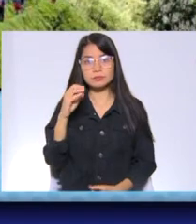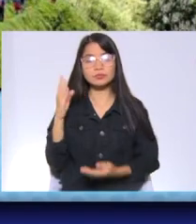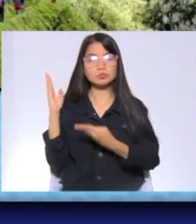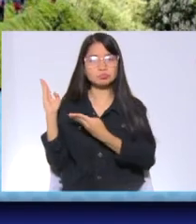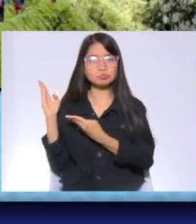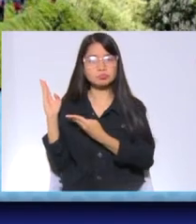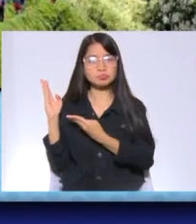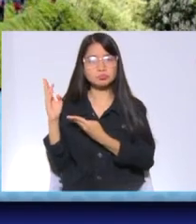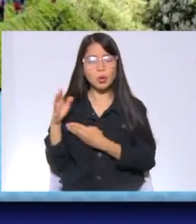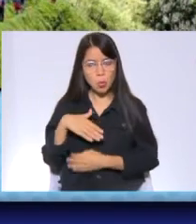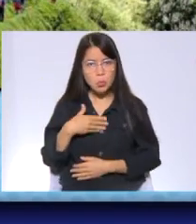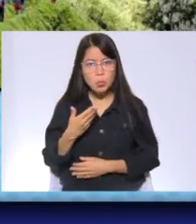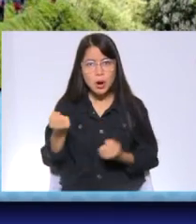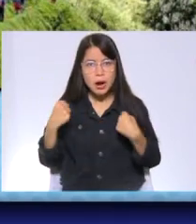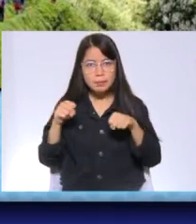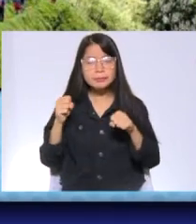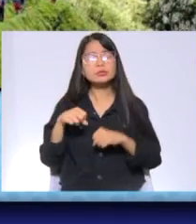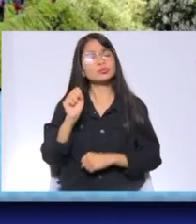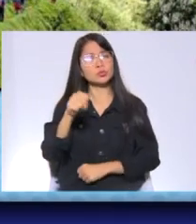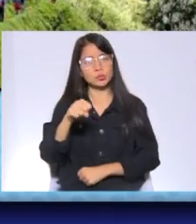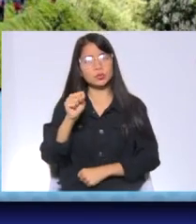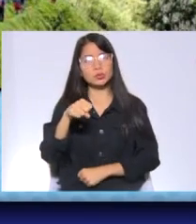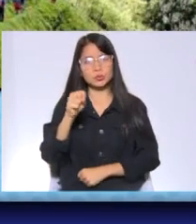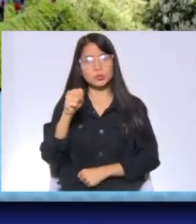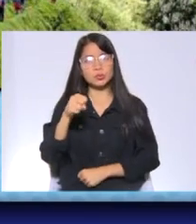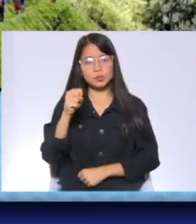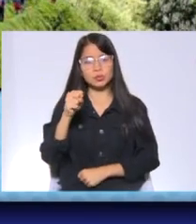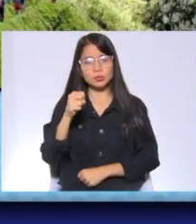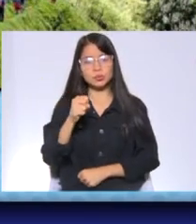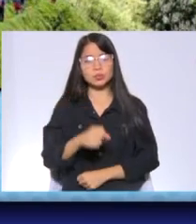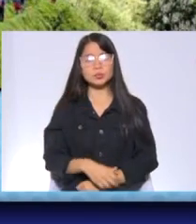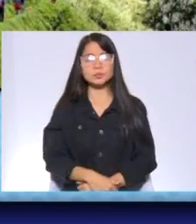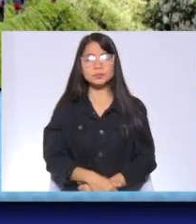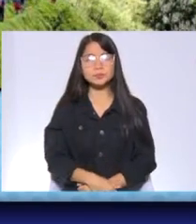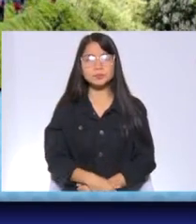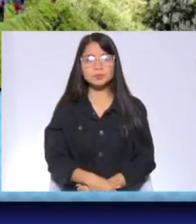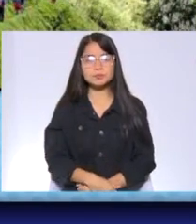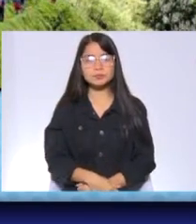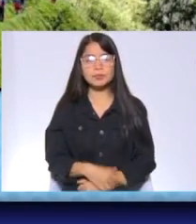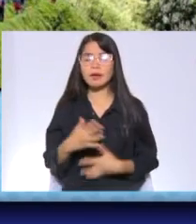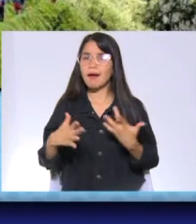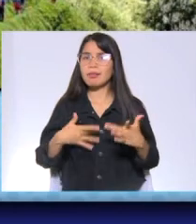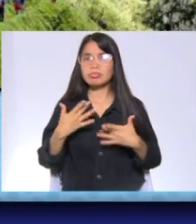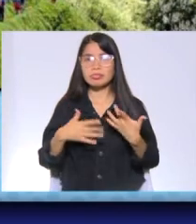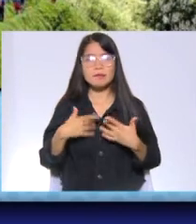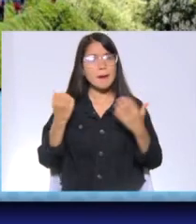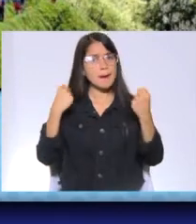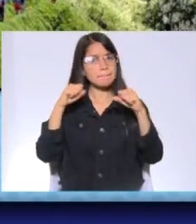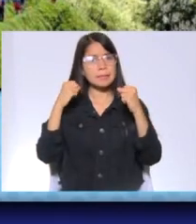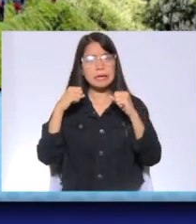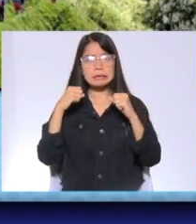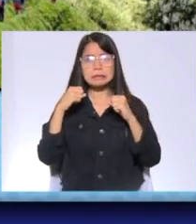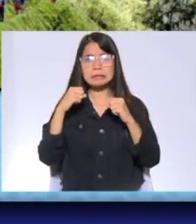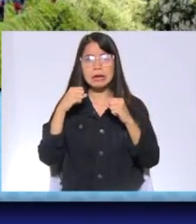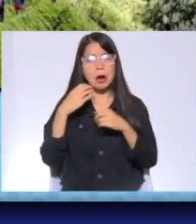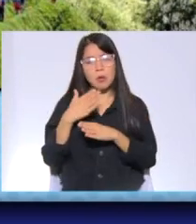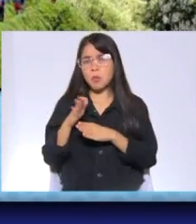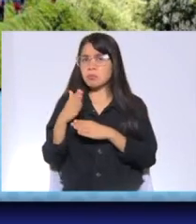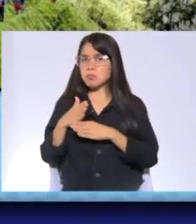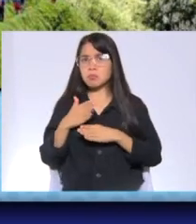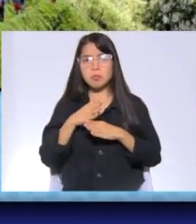estados, en cualquier estado donde nosotros nos encontremos, podemos practicar el senderismo. Es una actividad deportiva, no